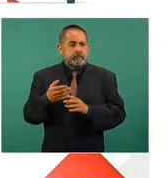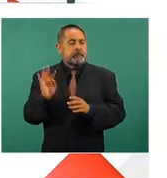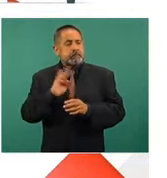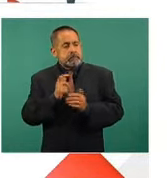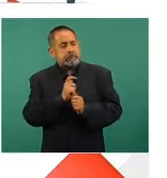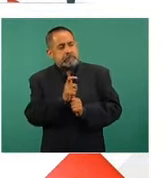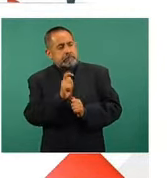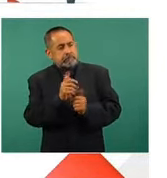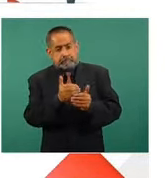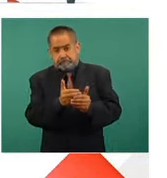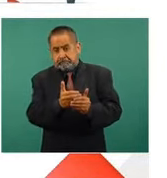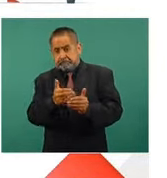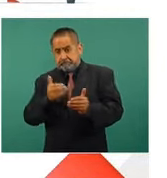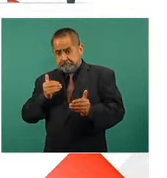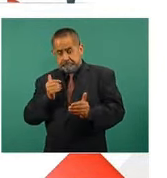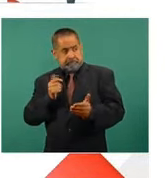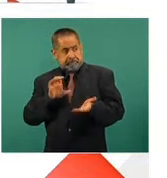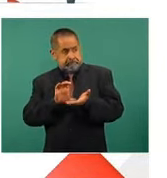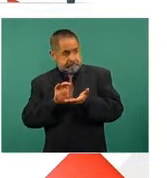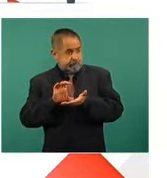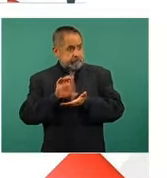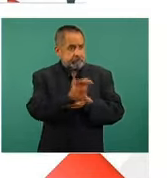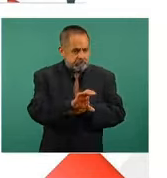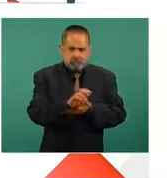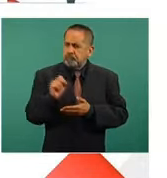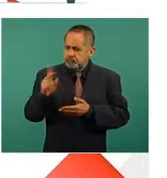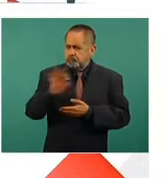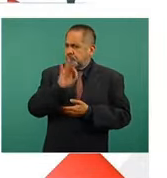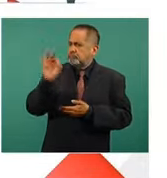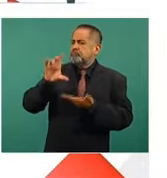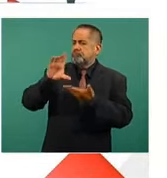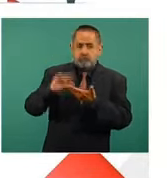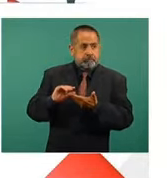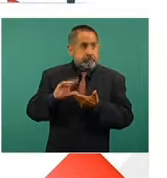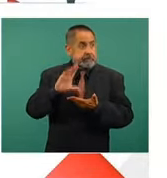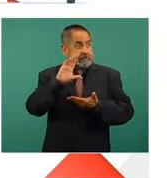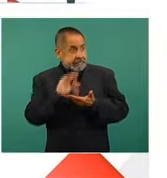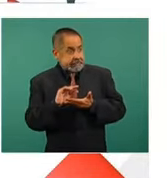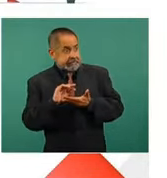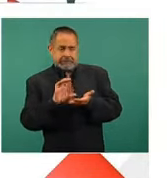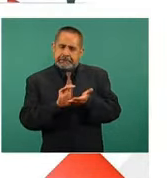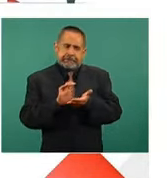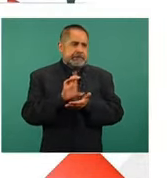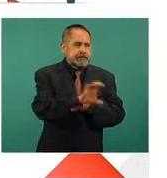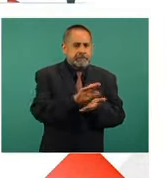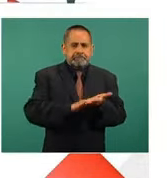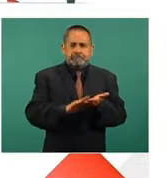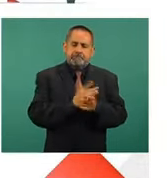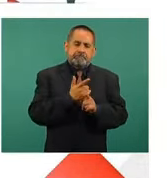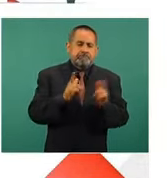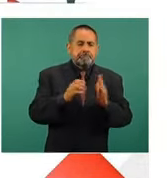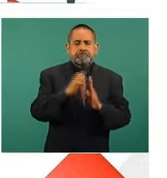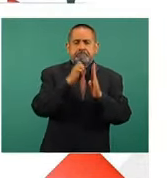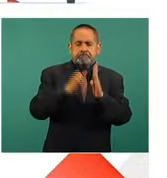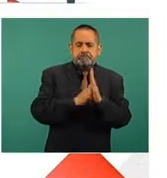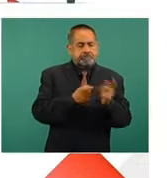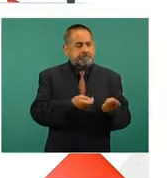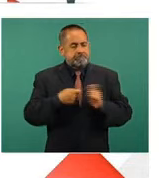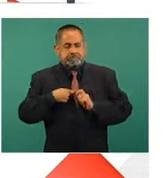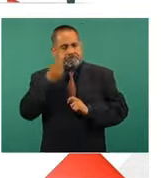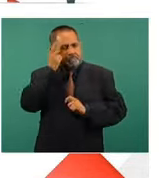paga de la hipoteca, el Infonavit les hace un descuento para que puedan ya tener la cancelación de su hipoteca, liberar su escritura. También